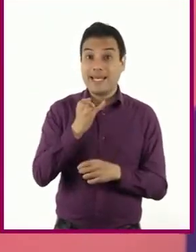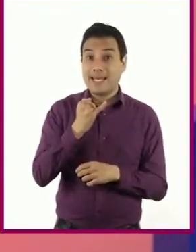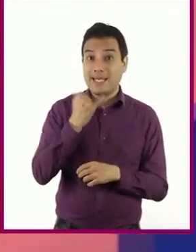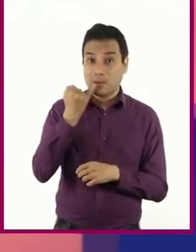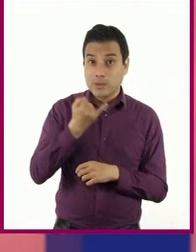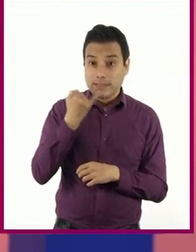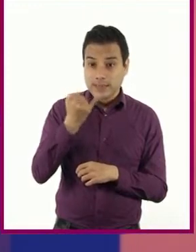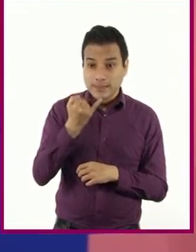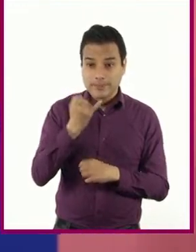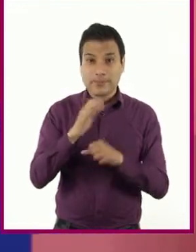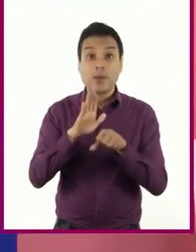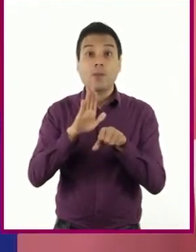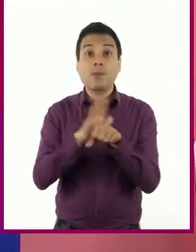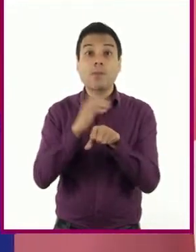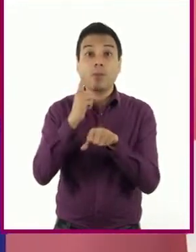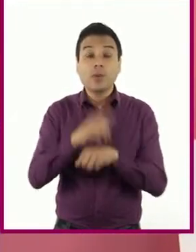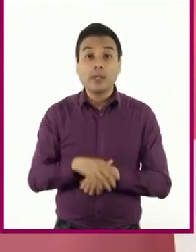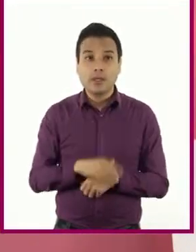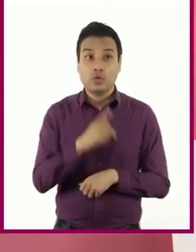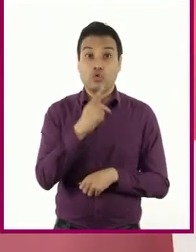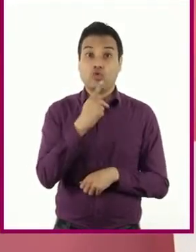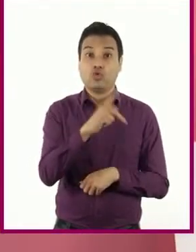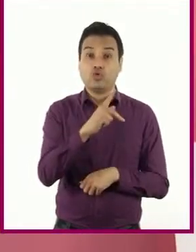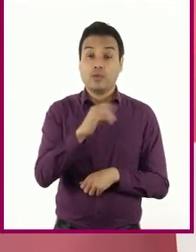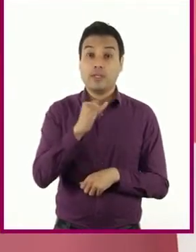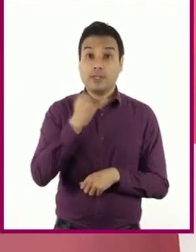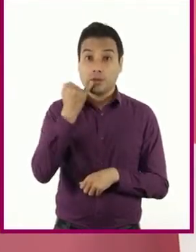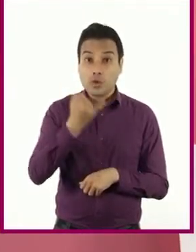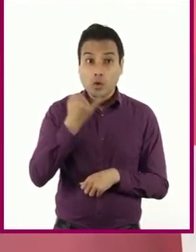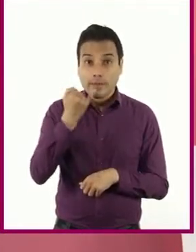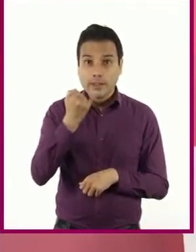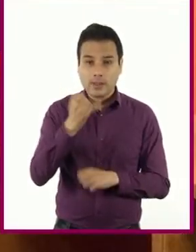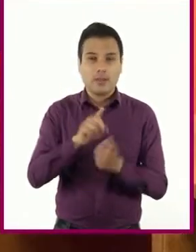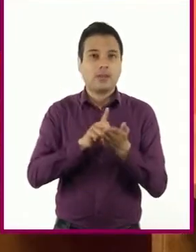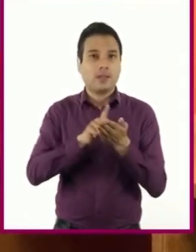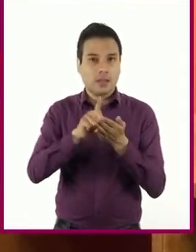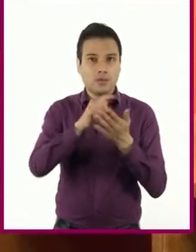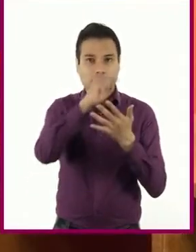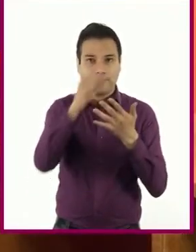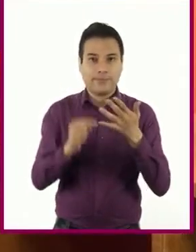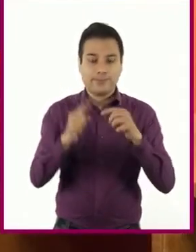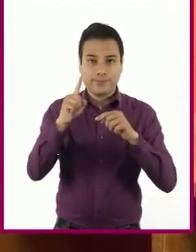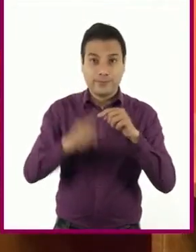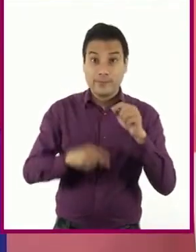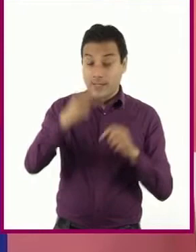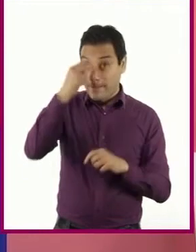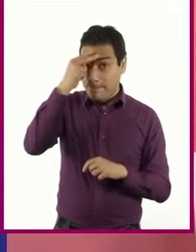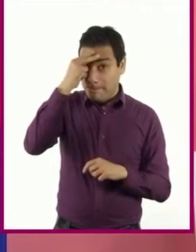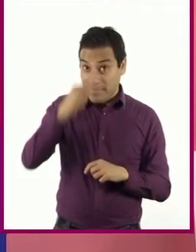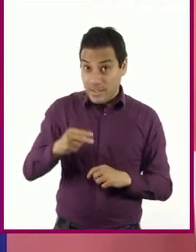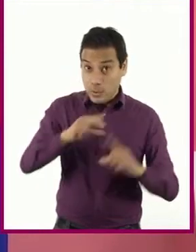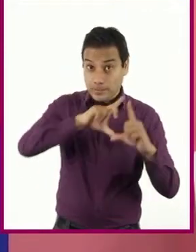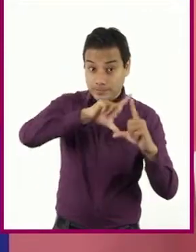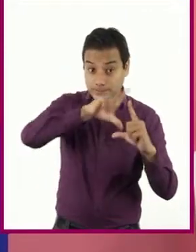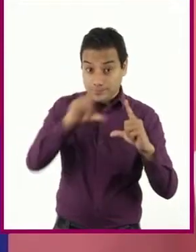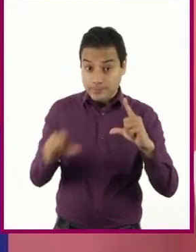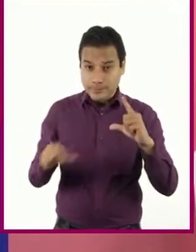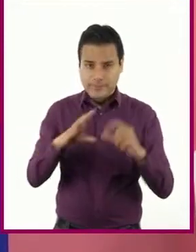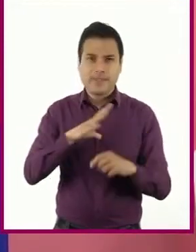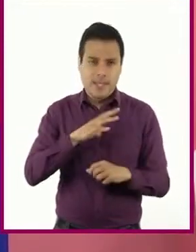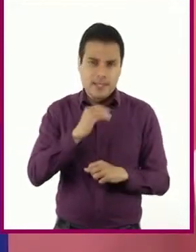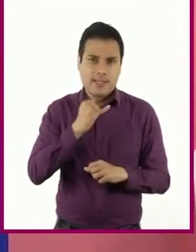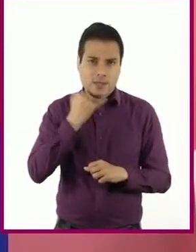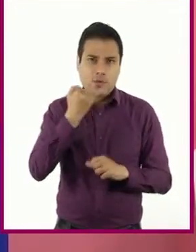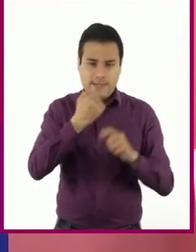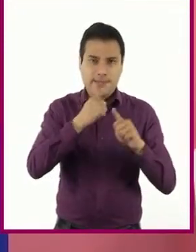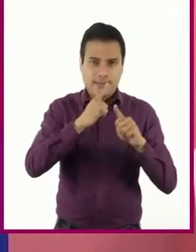tiene que ver con negar derechos por la lengua que una persona habla. Nuestro país se reconoce como una nación plurilingüe y esta